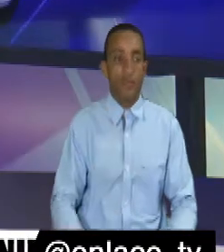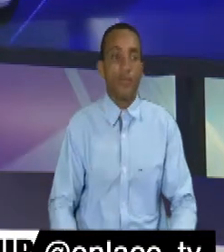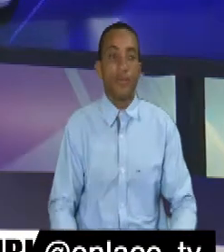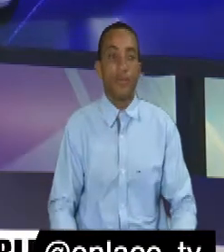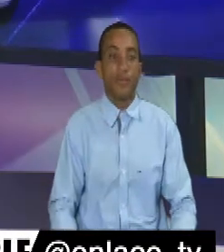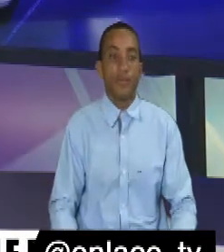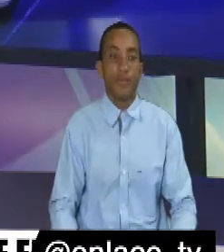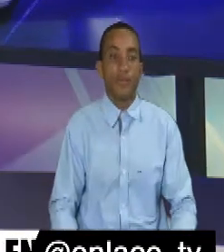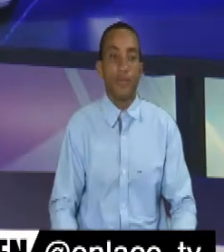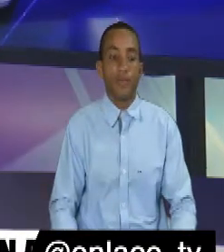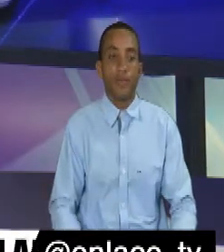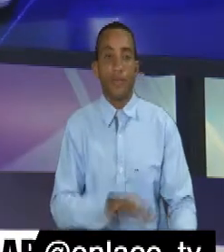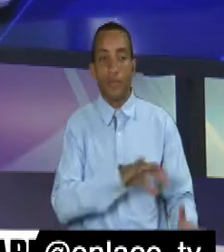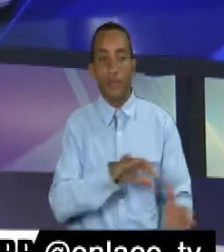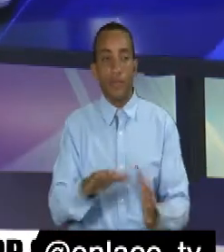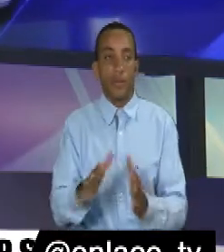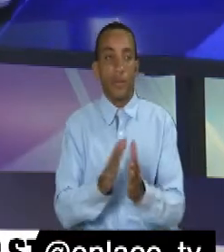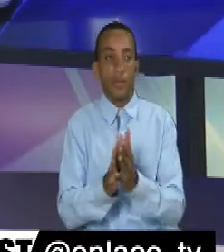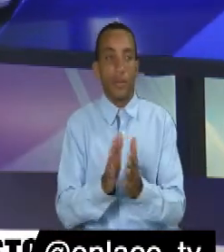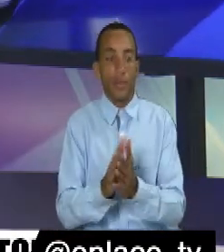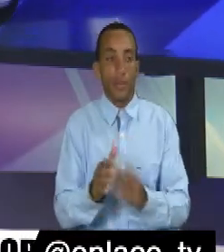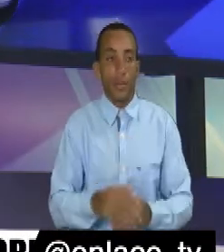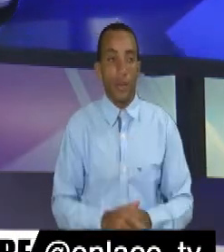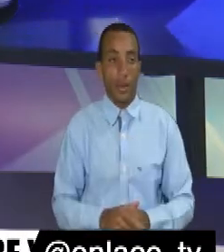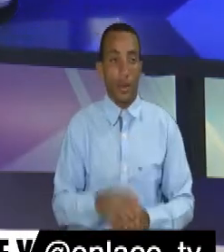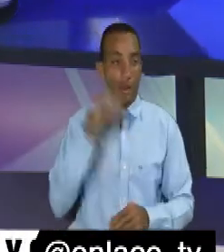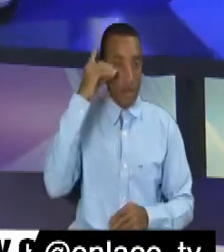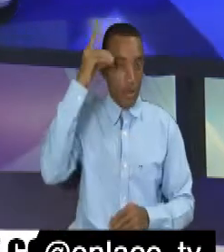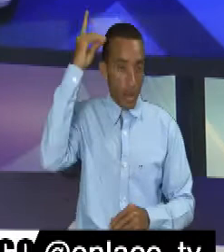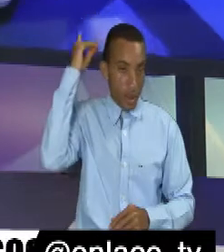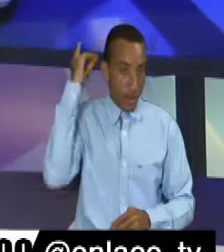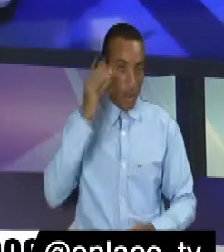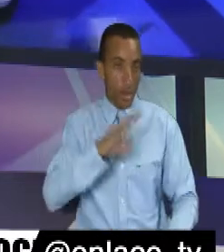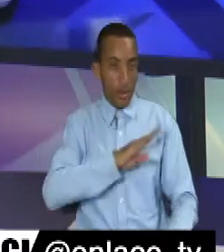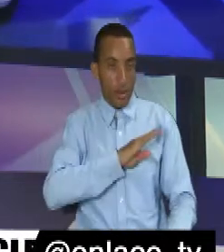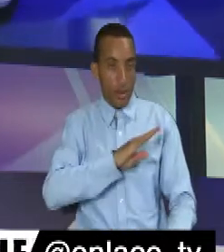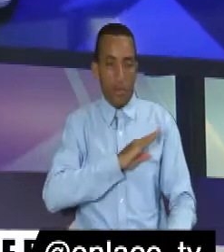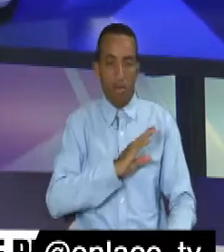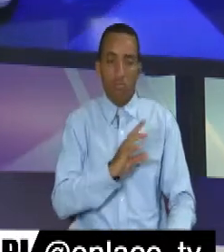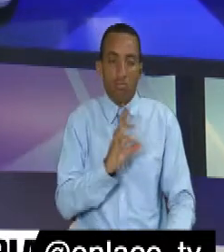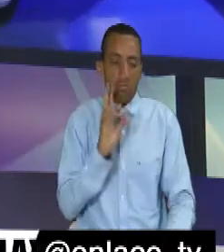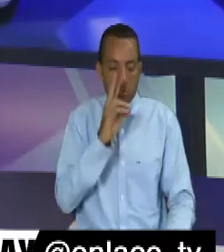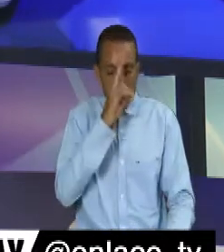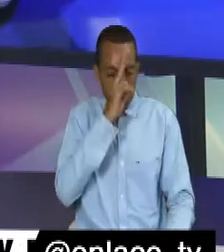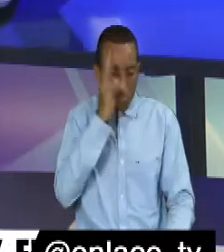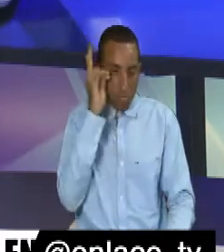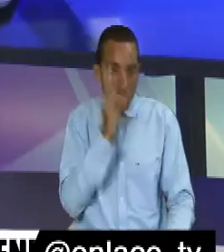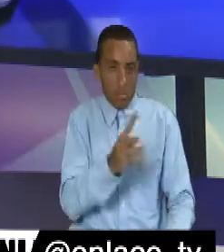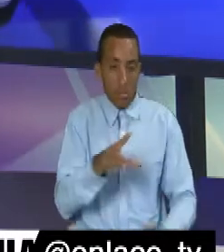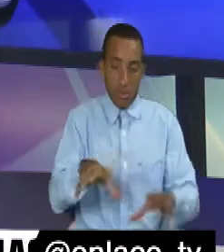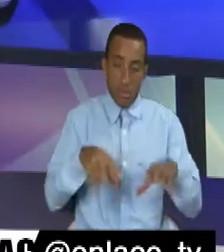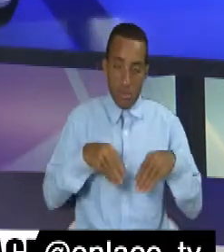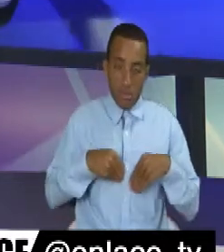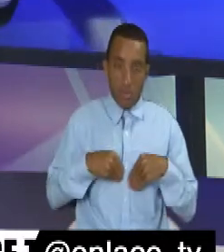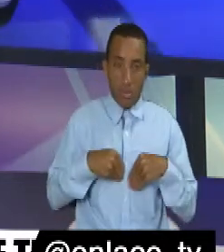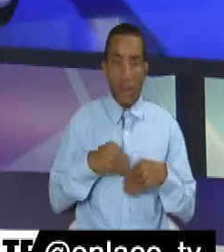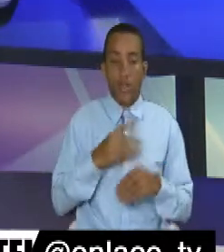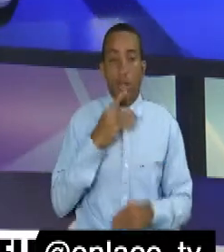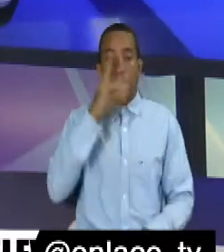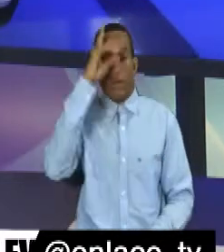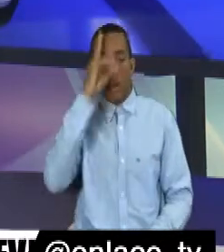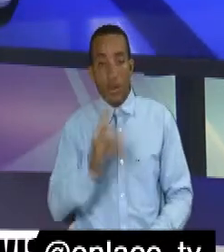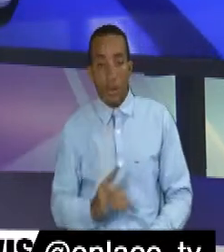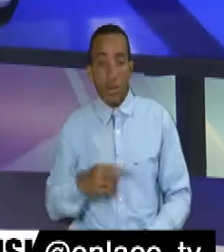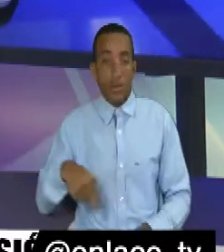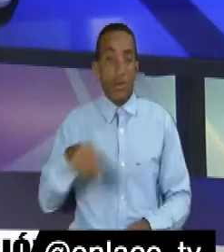Por su parte, el alcalde de Barranca Bermeja, Darío Echeverri, aseguró que respeta y acata todas las decisiones que tome la justicia